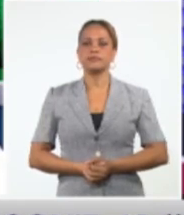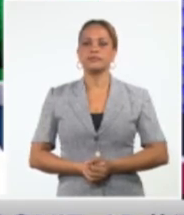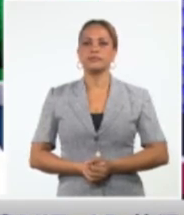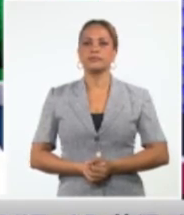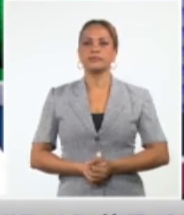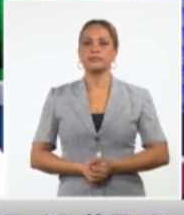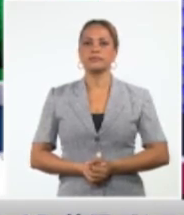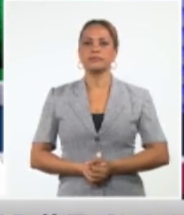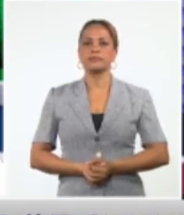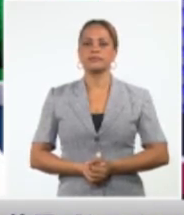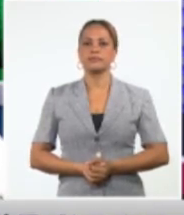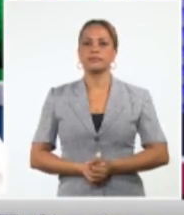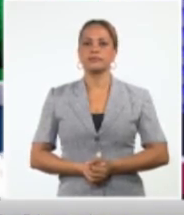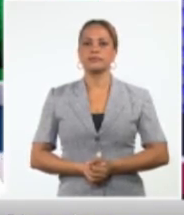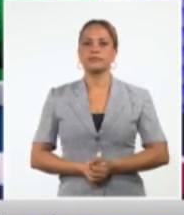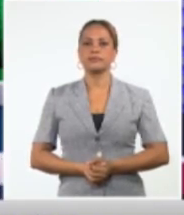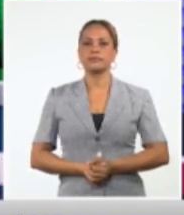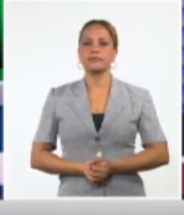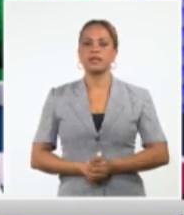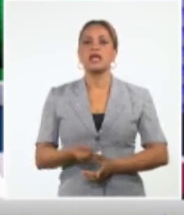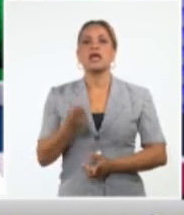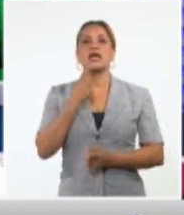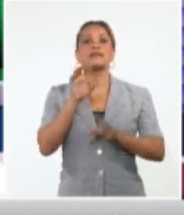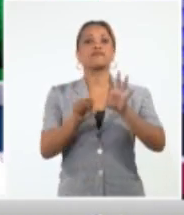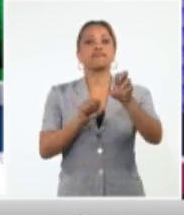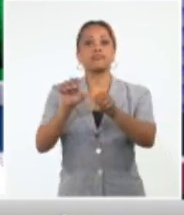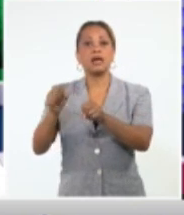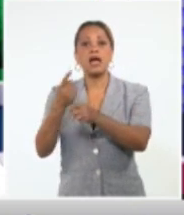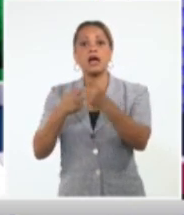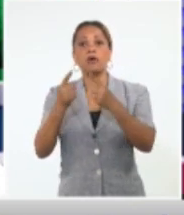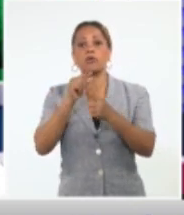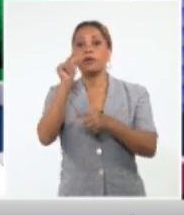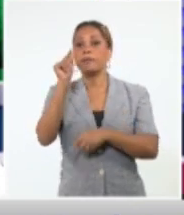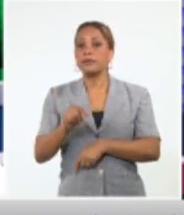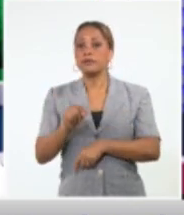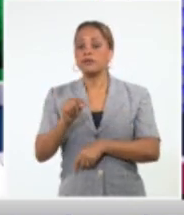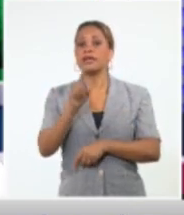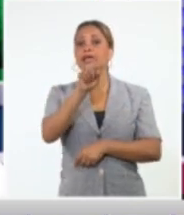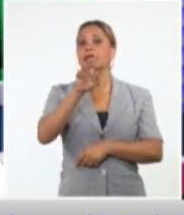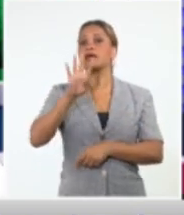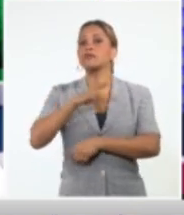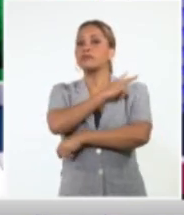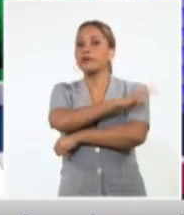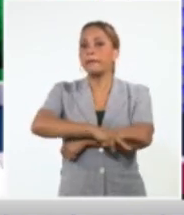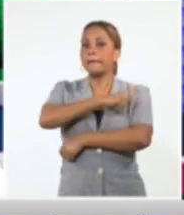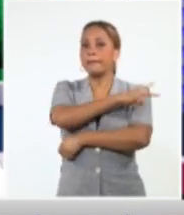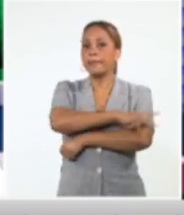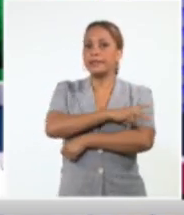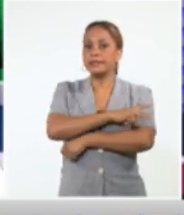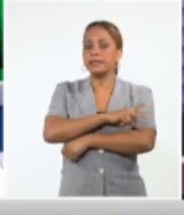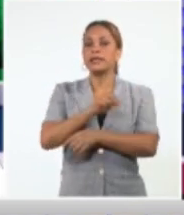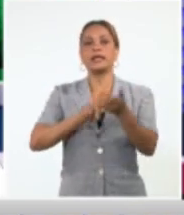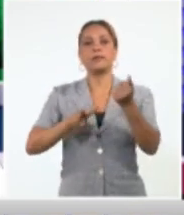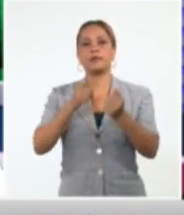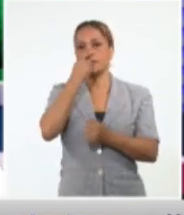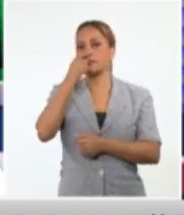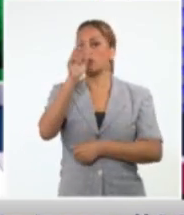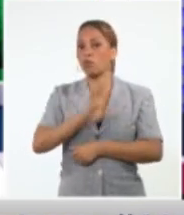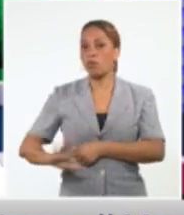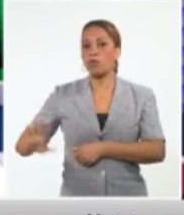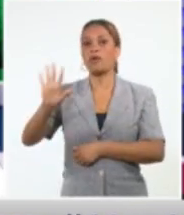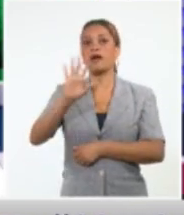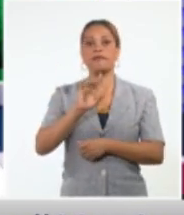Ya se han detectado casos, hoy hablaban de 14 países, en todas las provincias sudafricanas,